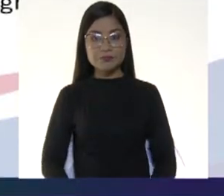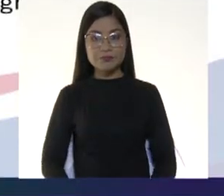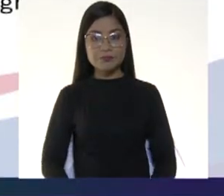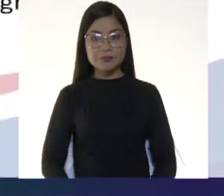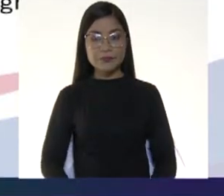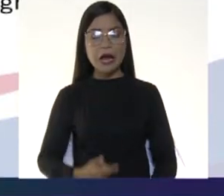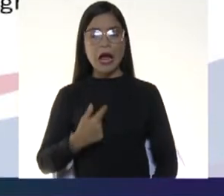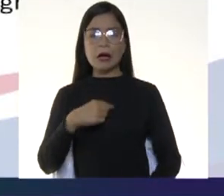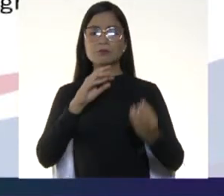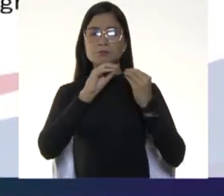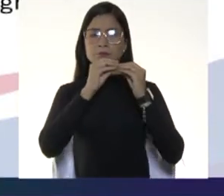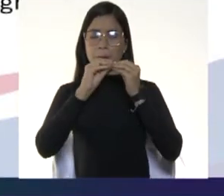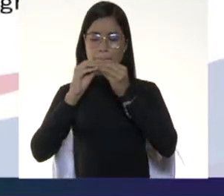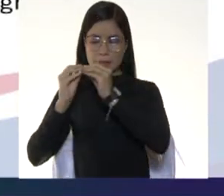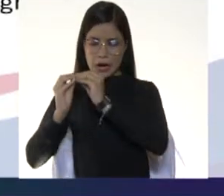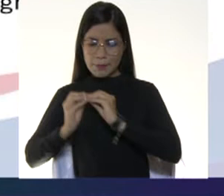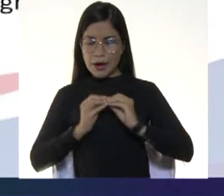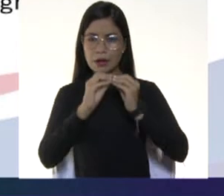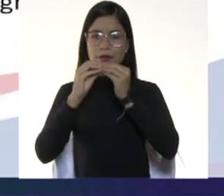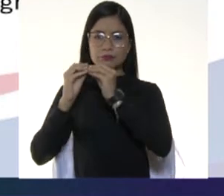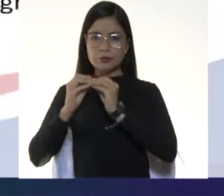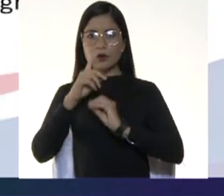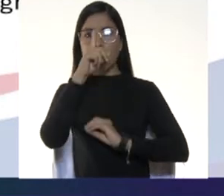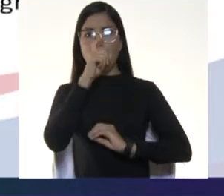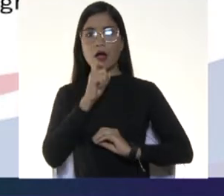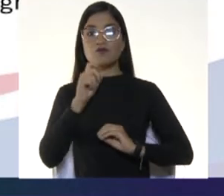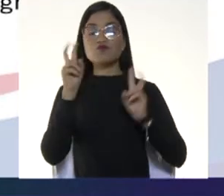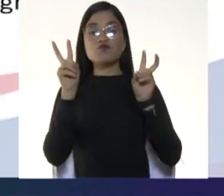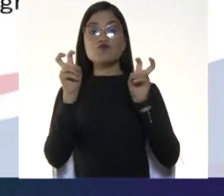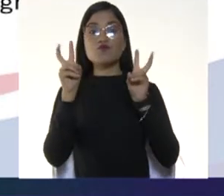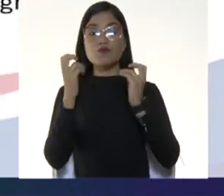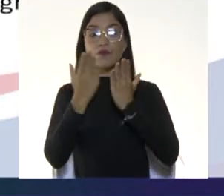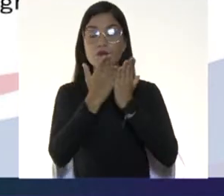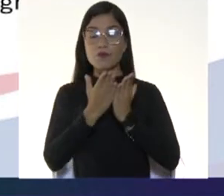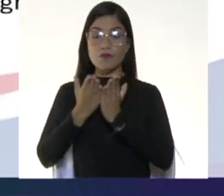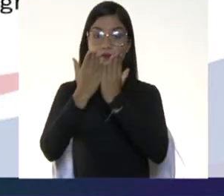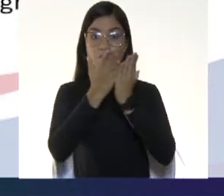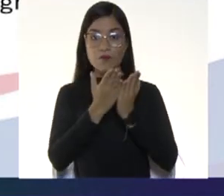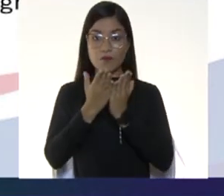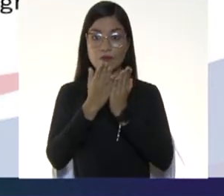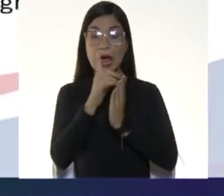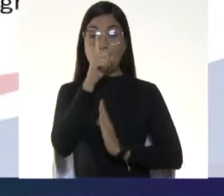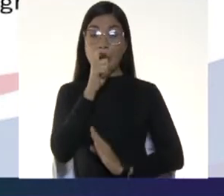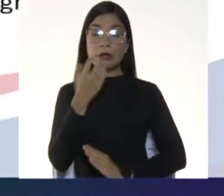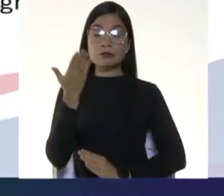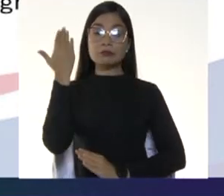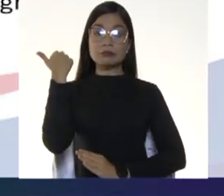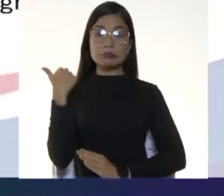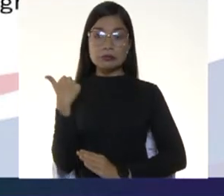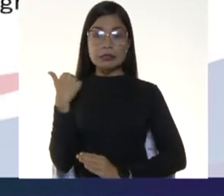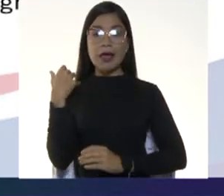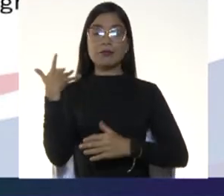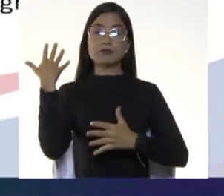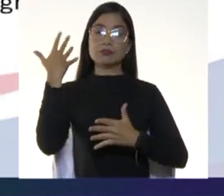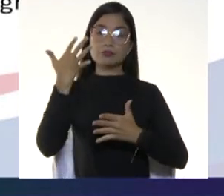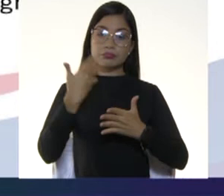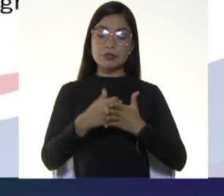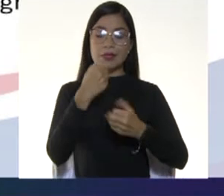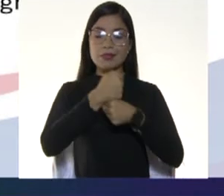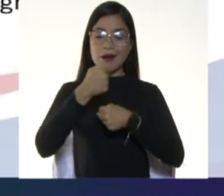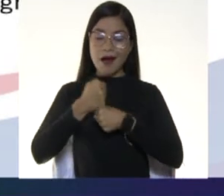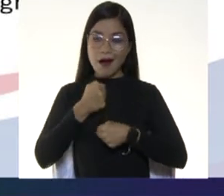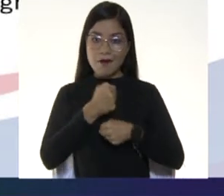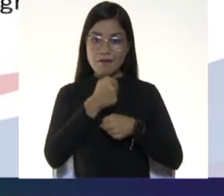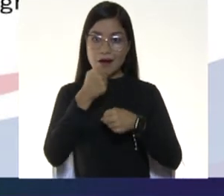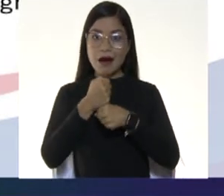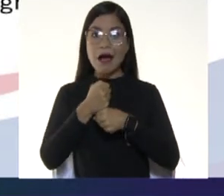prepararnos para este nuevo año escolar. Ya ha pasado un año en el cual hemos estado trabajando en la modalidad